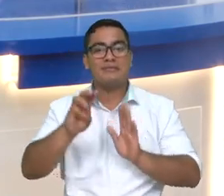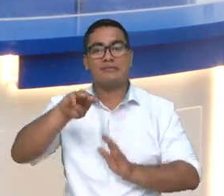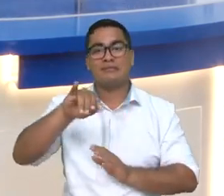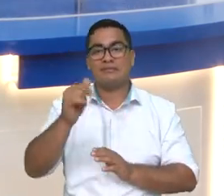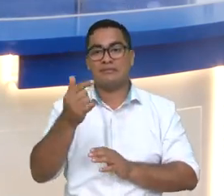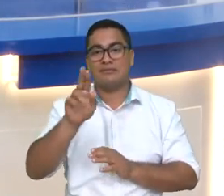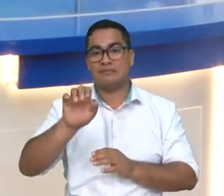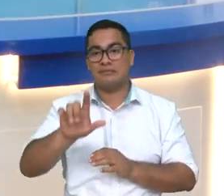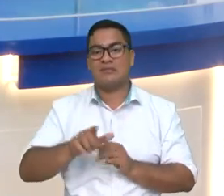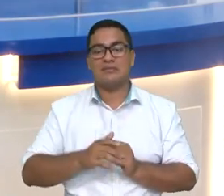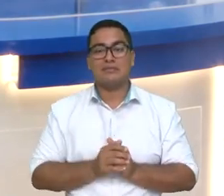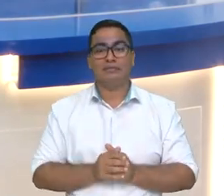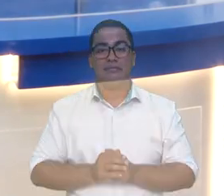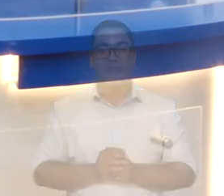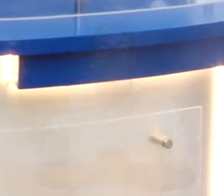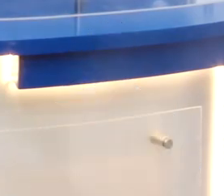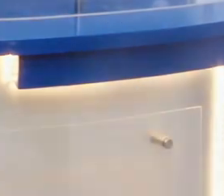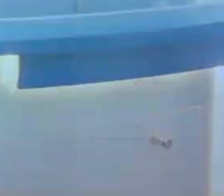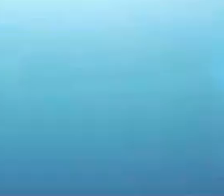en el siguiente reporte.